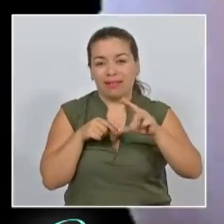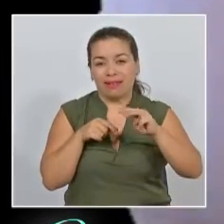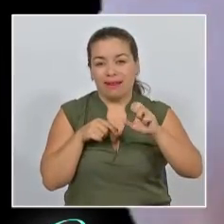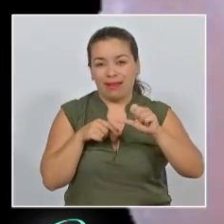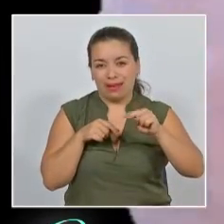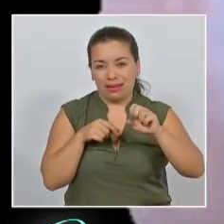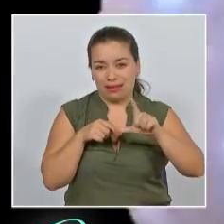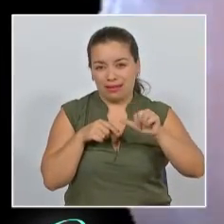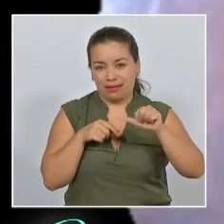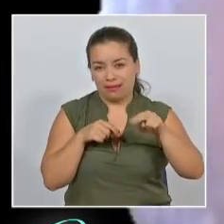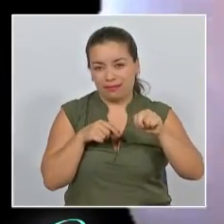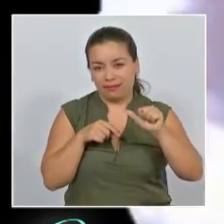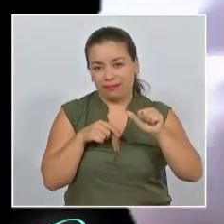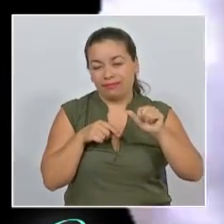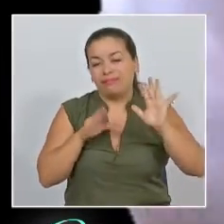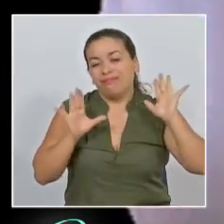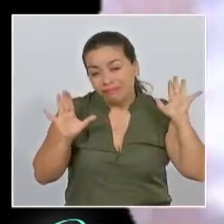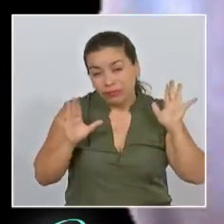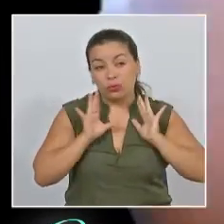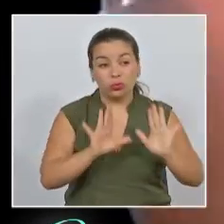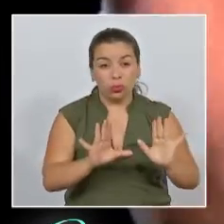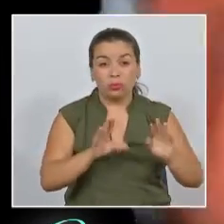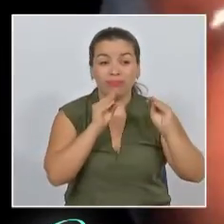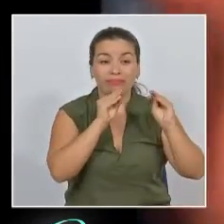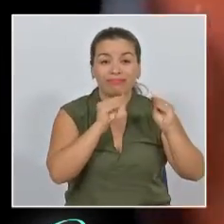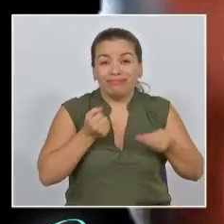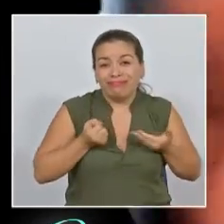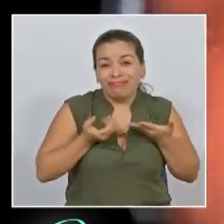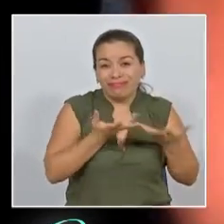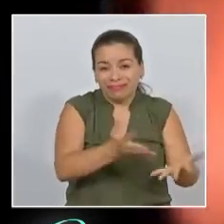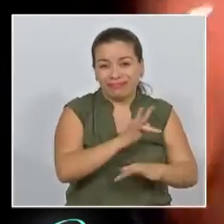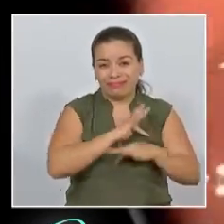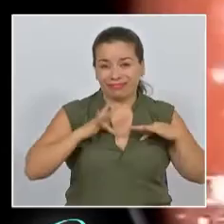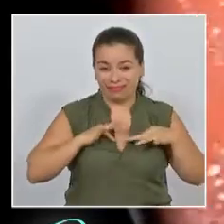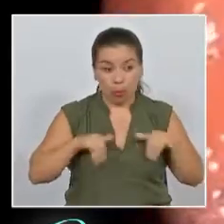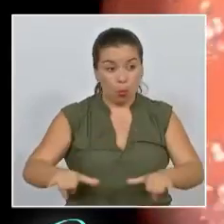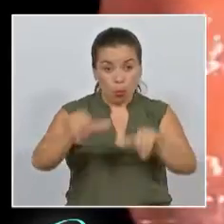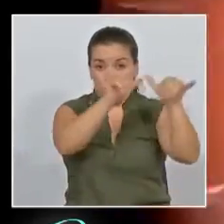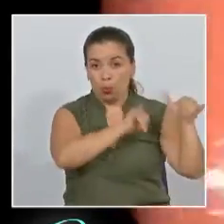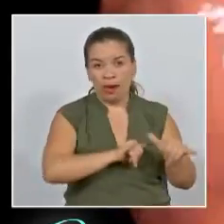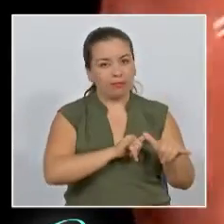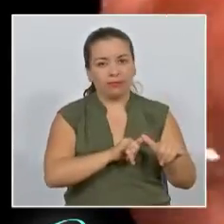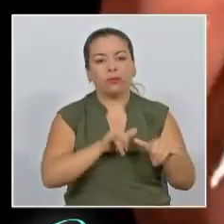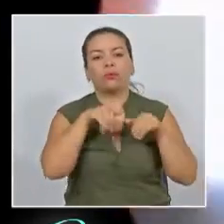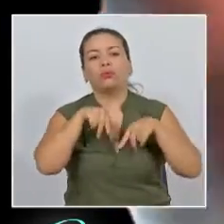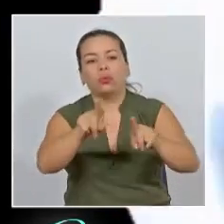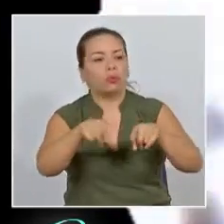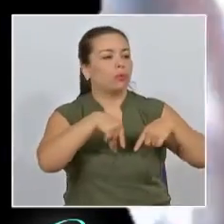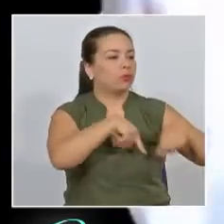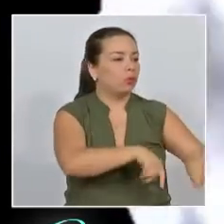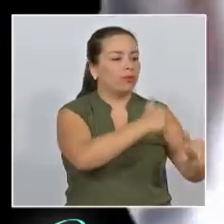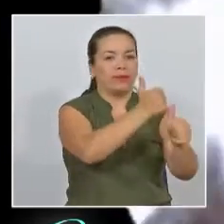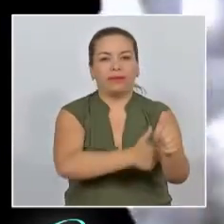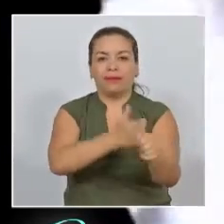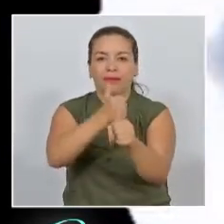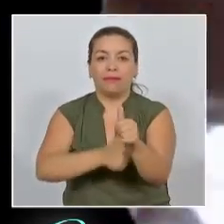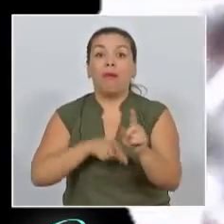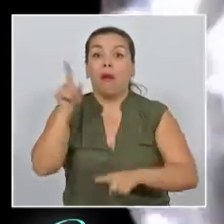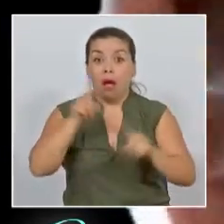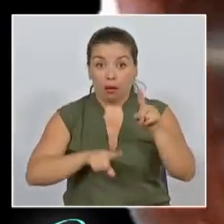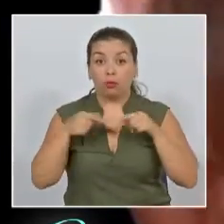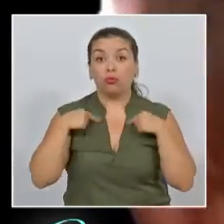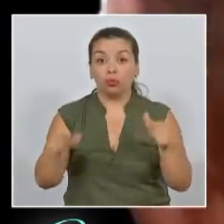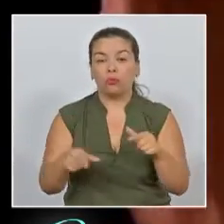miren que no siempre el tratamiento es igual. Ahora, que hay productos que son excelentes a nivel gástrico, por ejemplo,